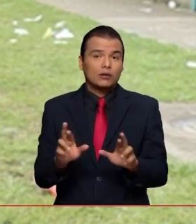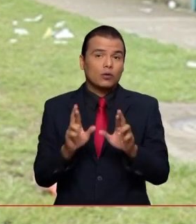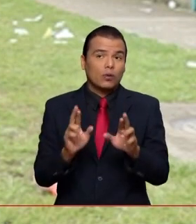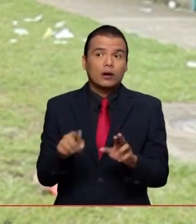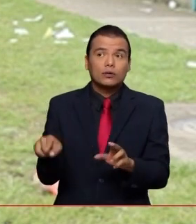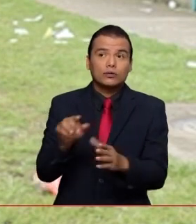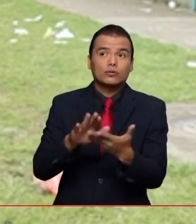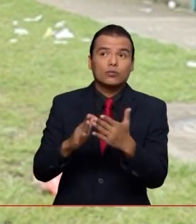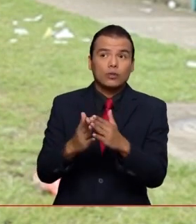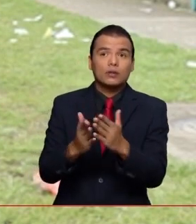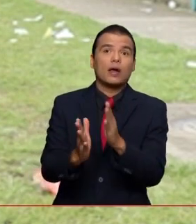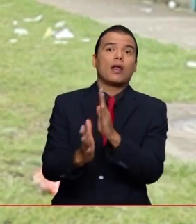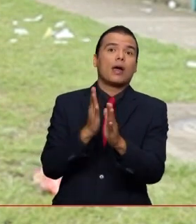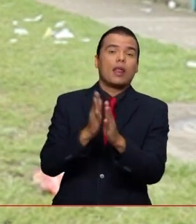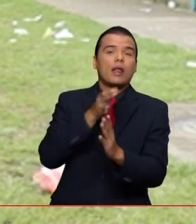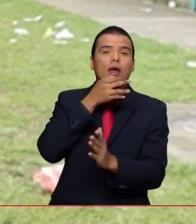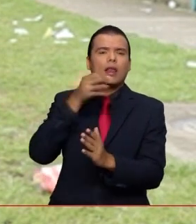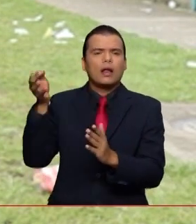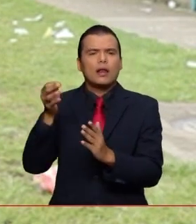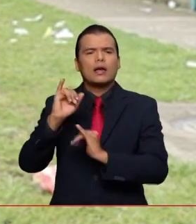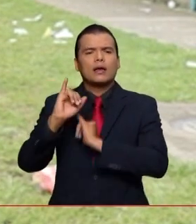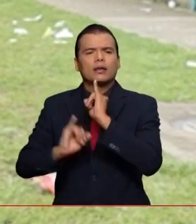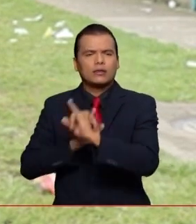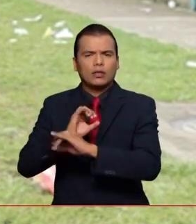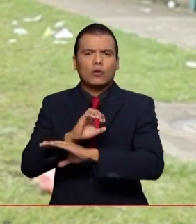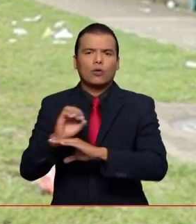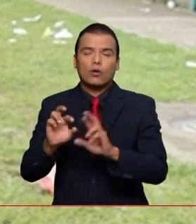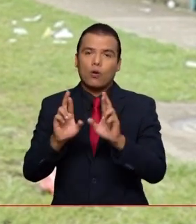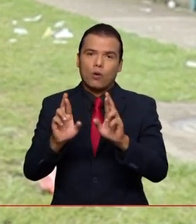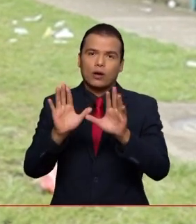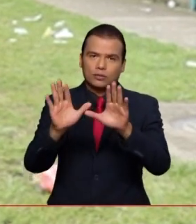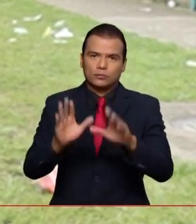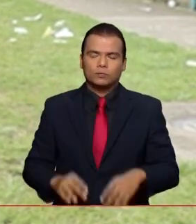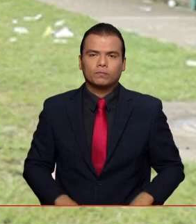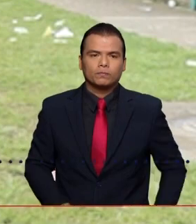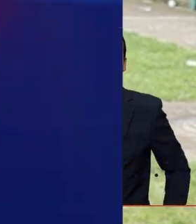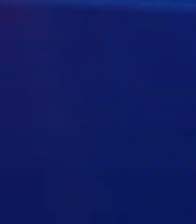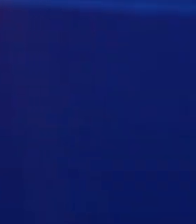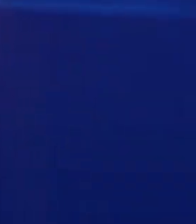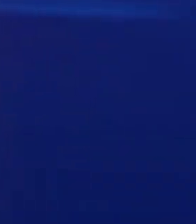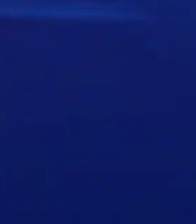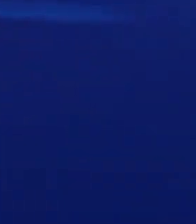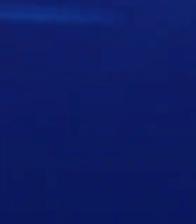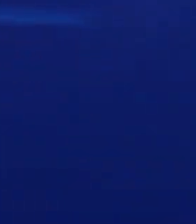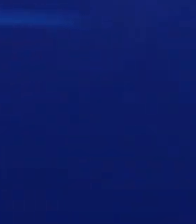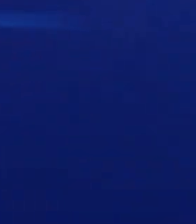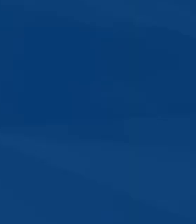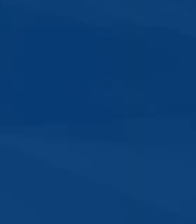internacionales en las próximas horas. Desde Popayán, Juan Pablo Velasco, Telepacífico Noticias.